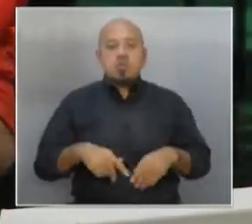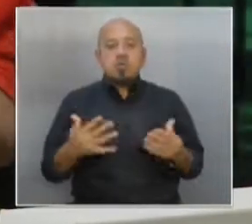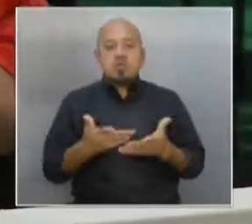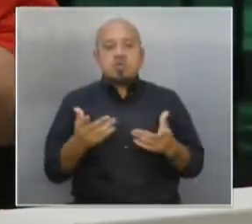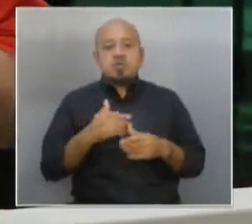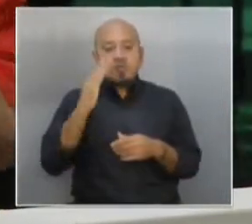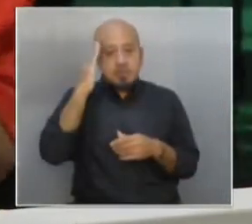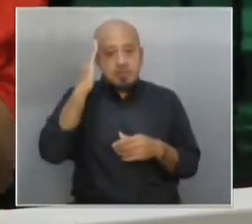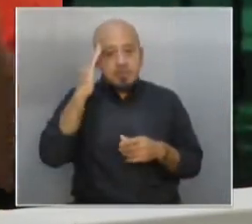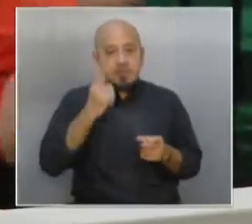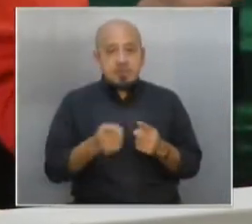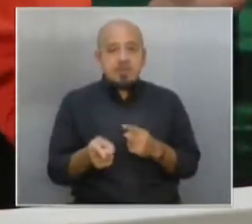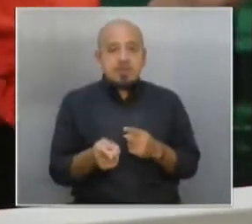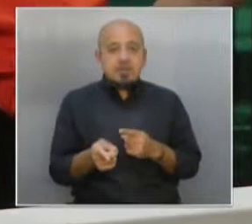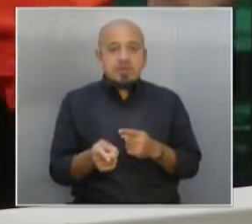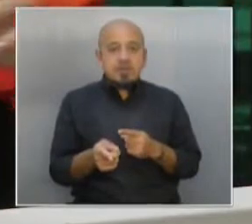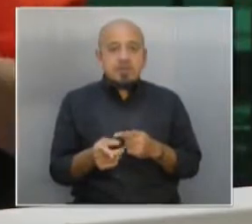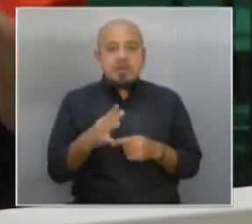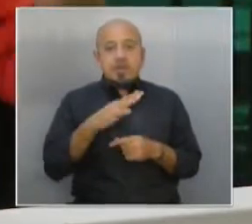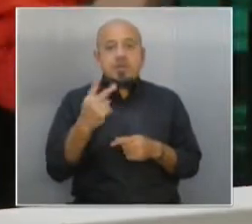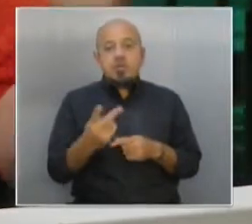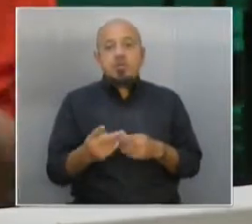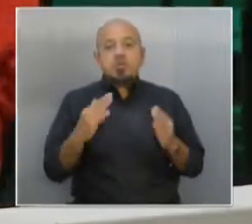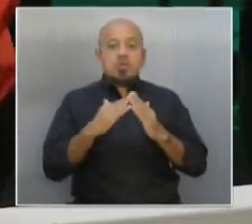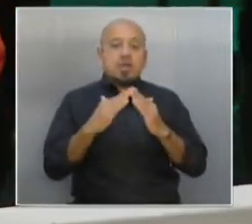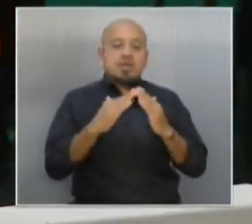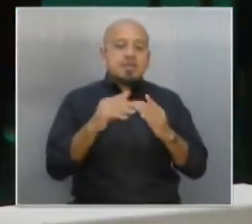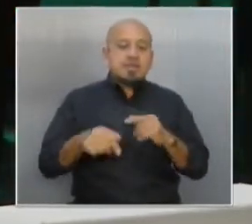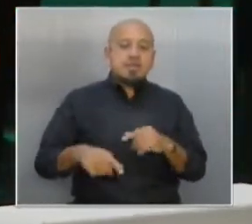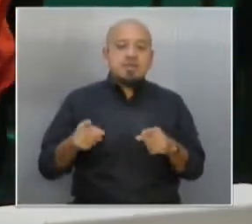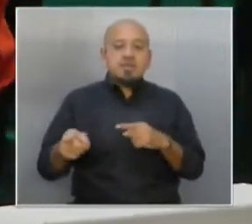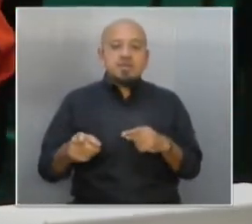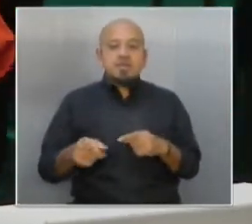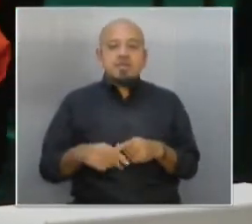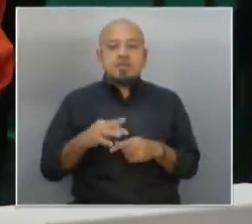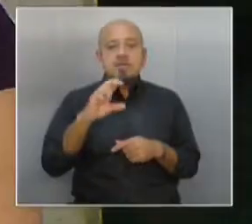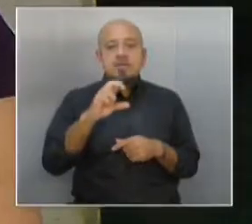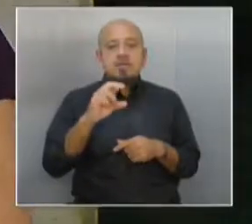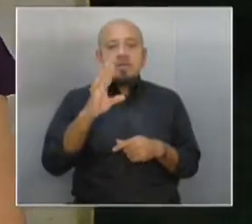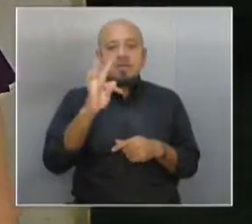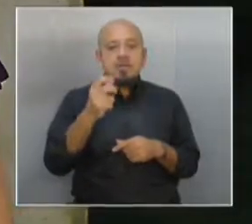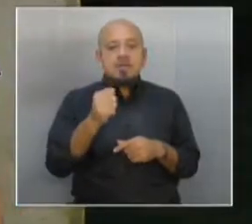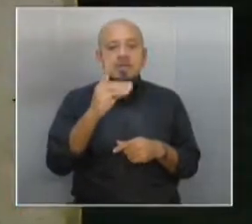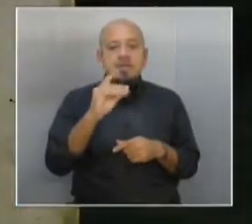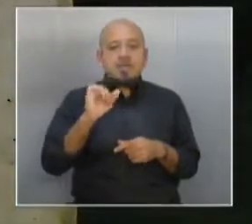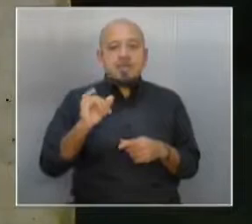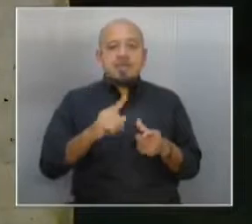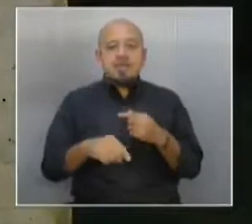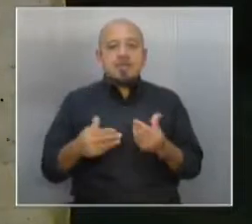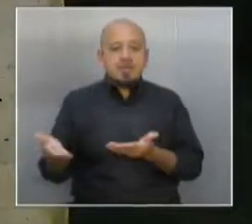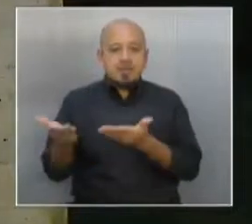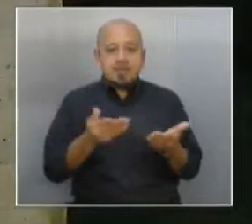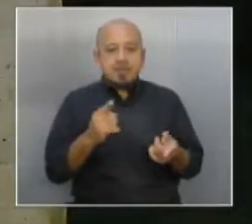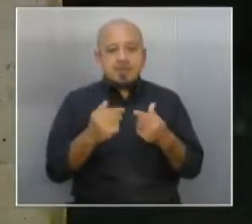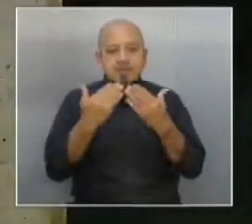de esto porque tiene dos hogares. Está como en el medio del océano. Estoy hablando de Rosana Tadei, que ya le damos la bienvenida. Gracias. A